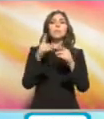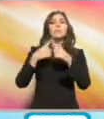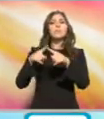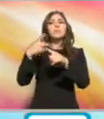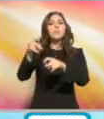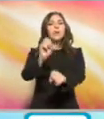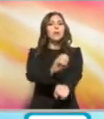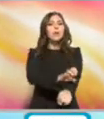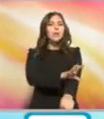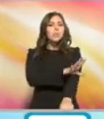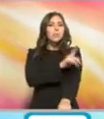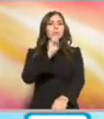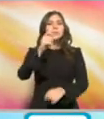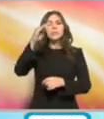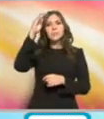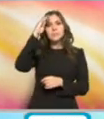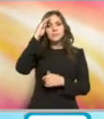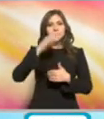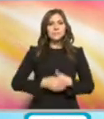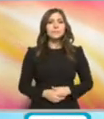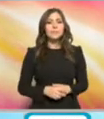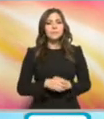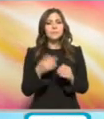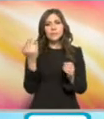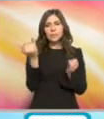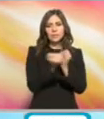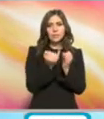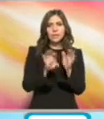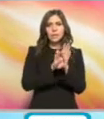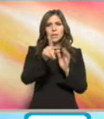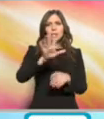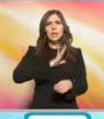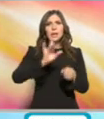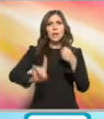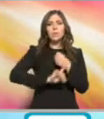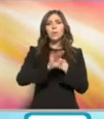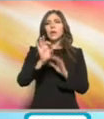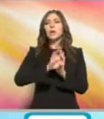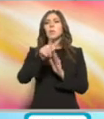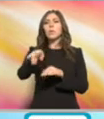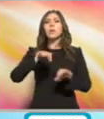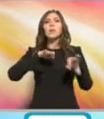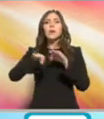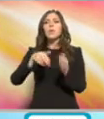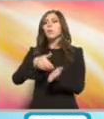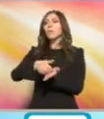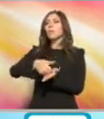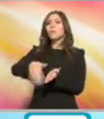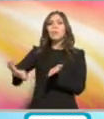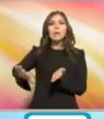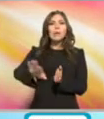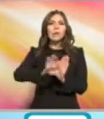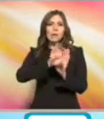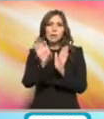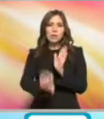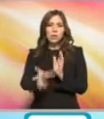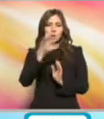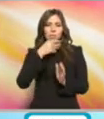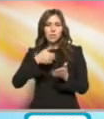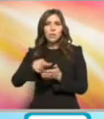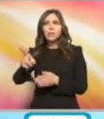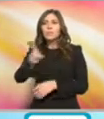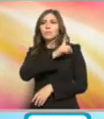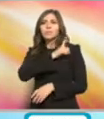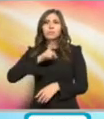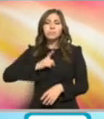en la parte mental. Eso te voy a decir, también si tienes a lo mejor algún problema, te quedaste sin trabajo, por ejemplo un hombre, se queda sin trabajo, tiene unas deudas terribles